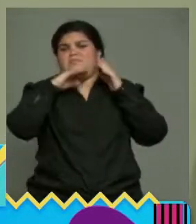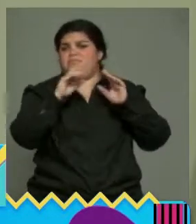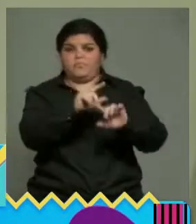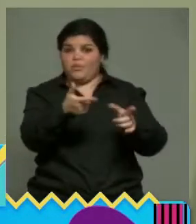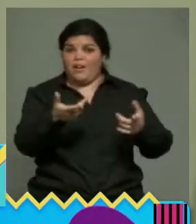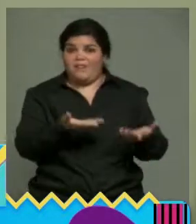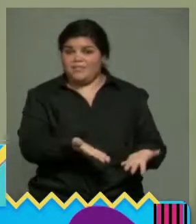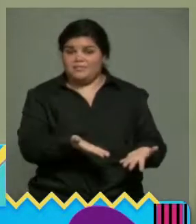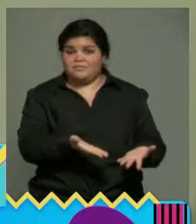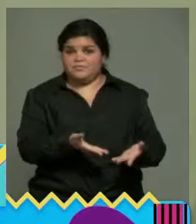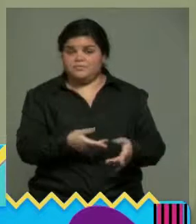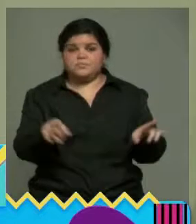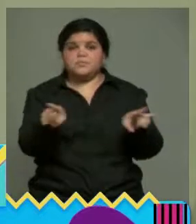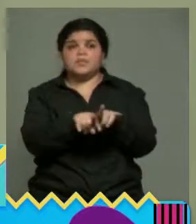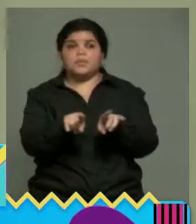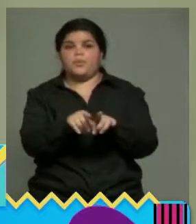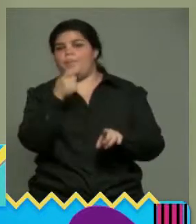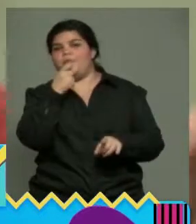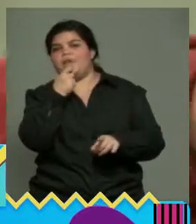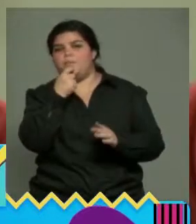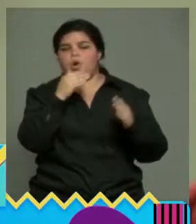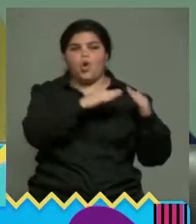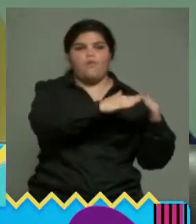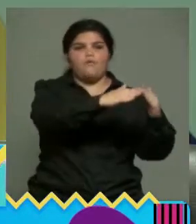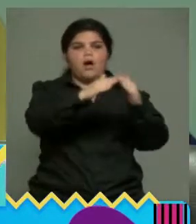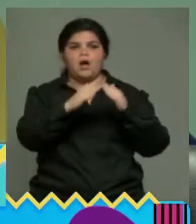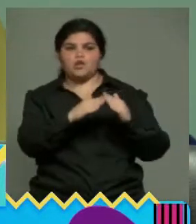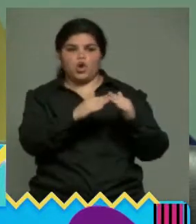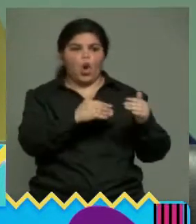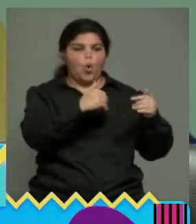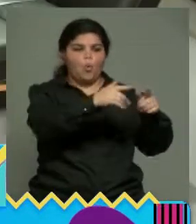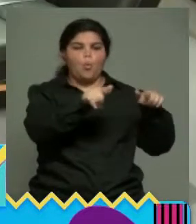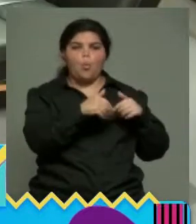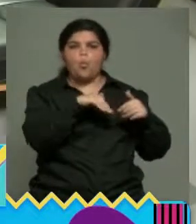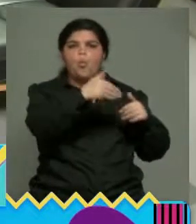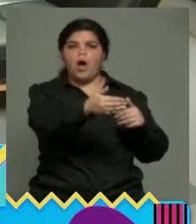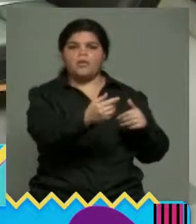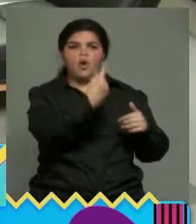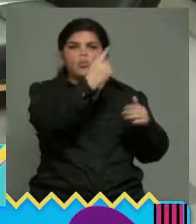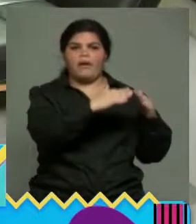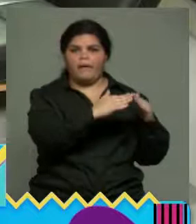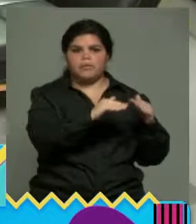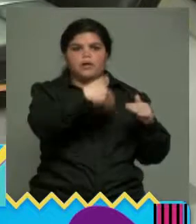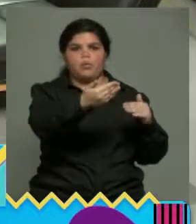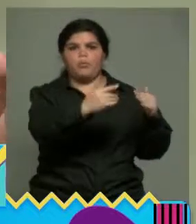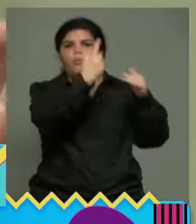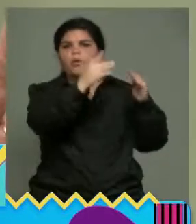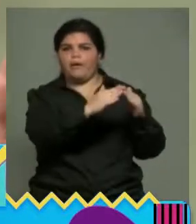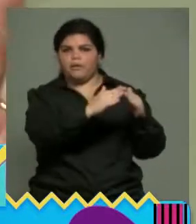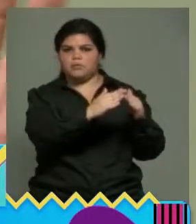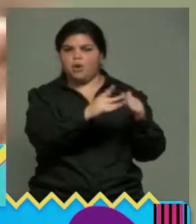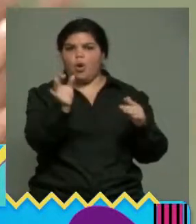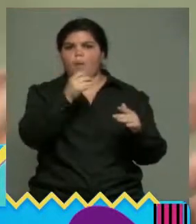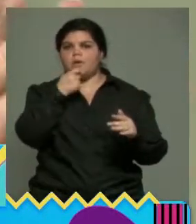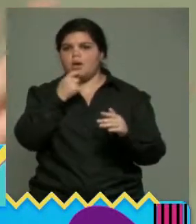Es como si vos vivís en un barrio donde hay una casa por cuadro o vivís en unos monoblocks todos encerrados.